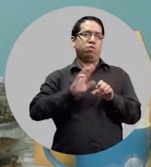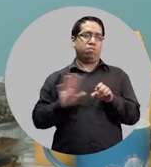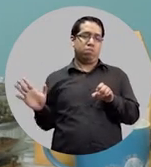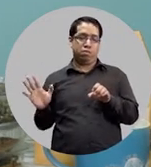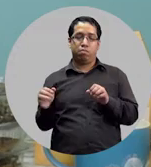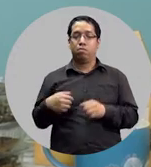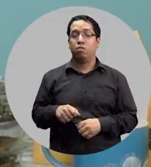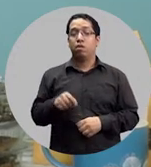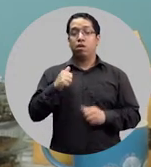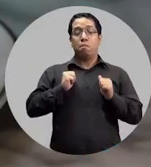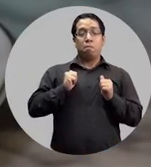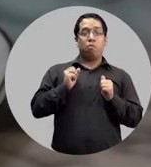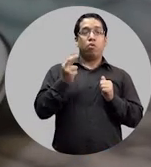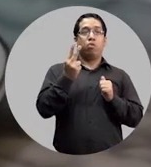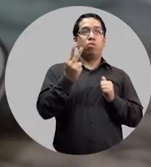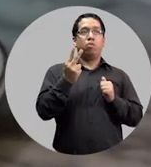luego para servir.